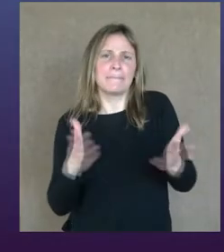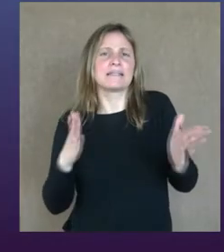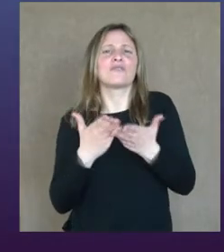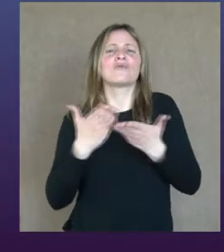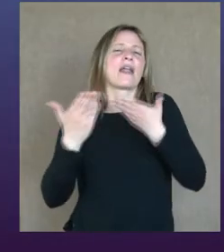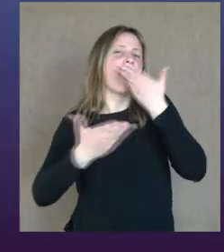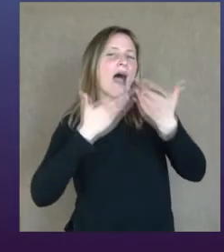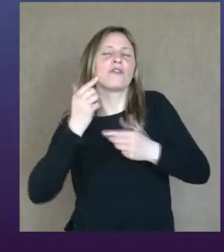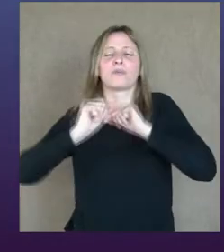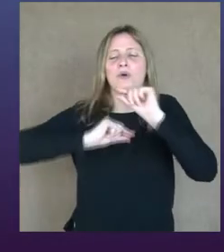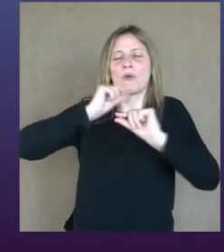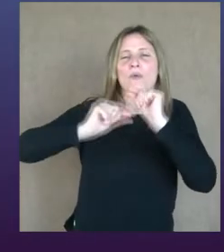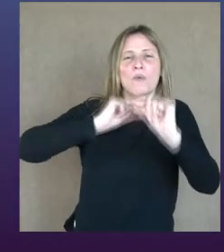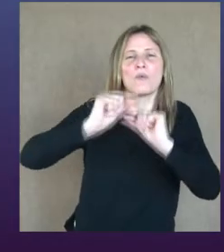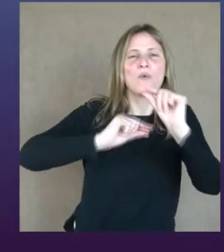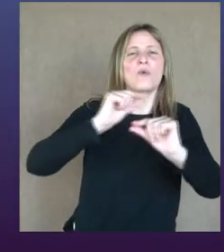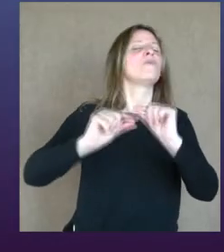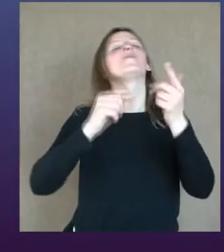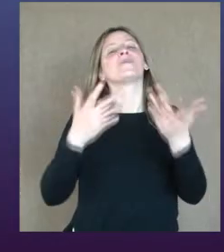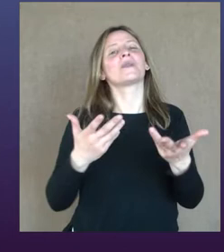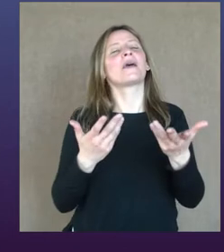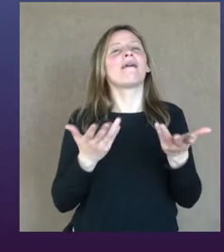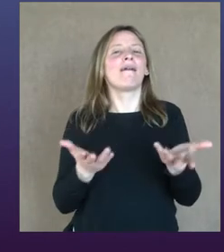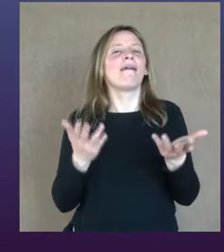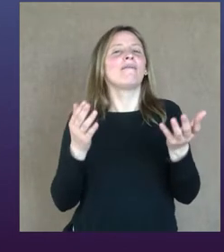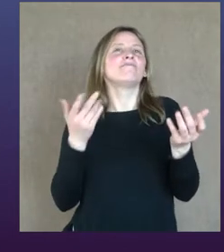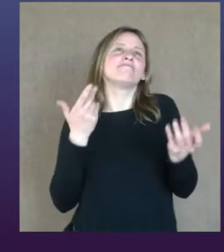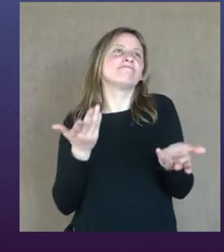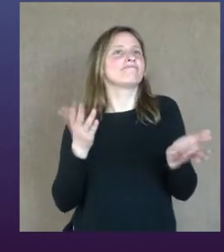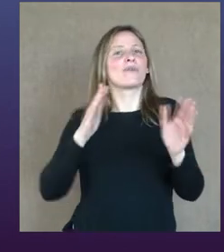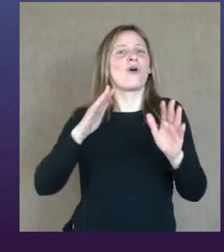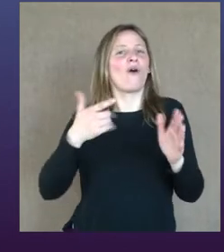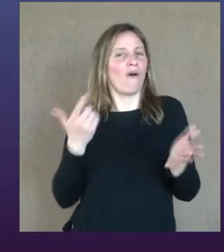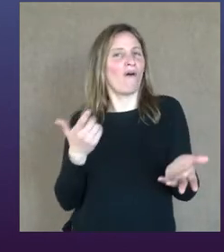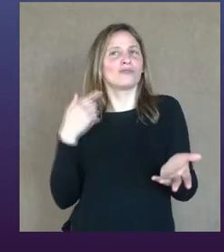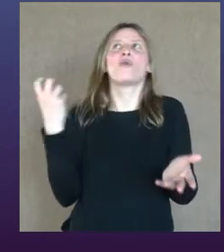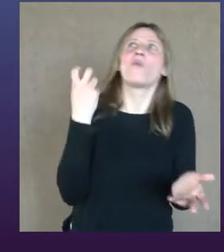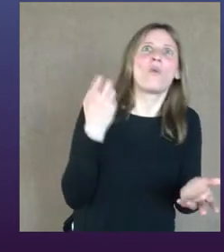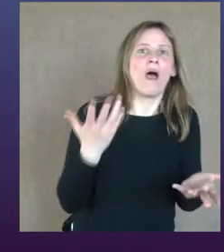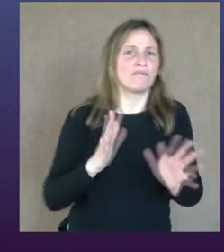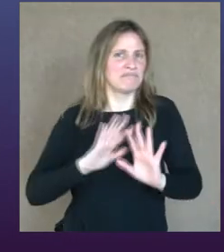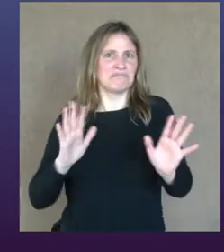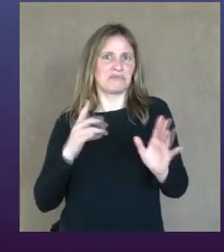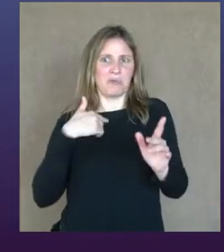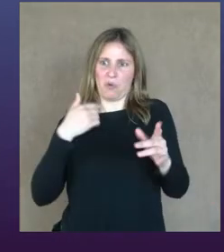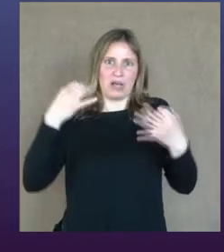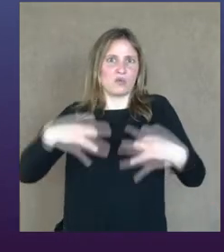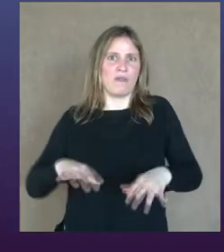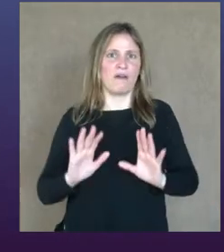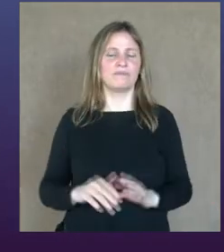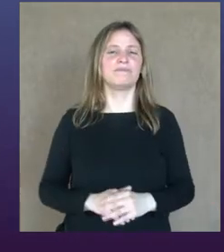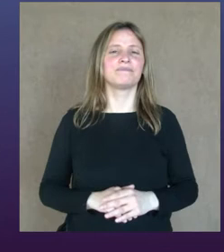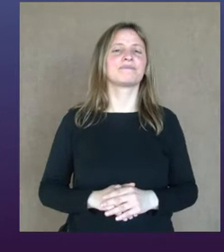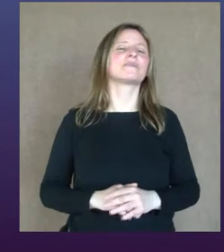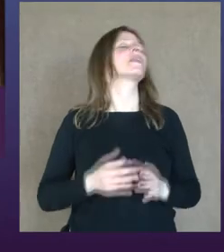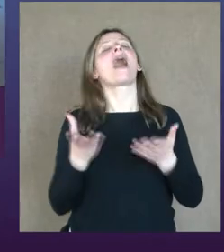de a poquito me fui encontrando con eso. Fue más que la ópera me encontró a mí, que yo la busqué. Sí,